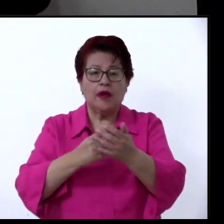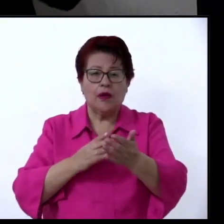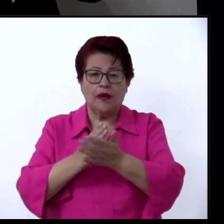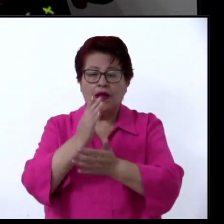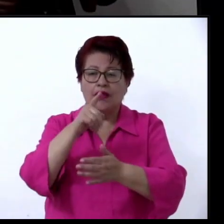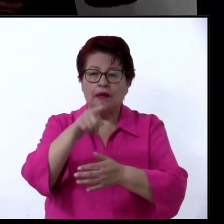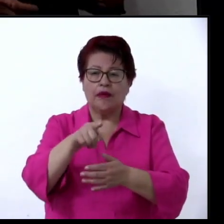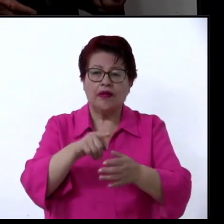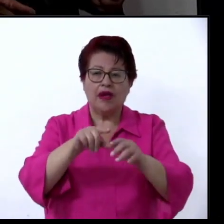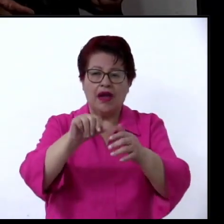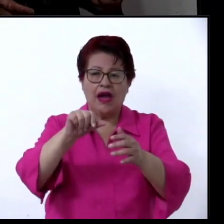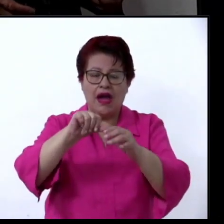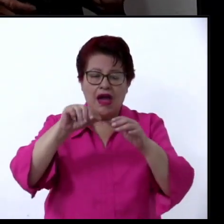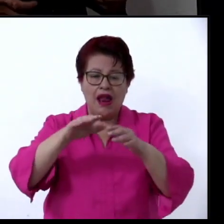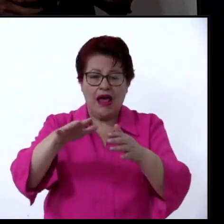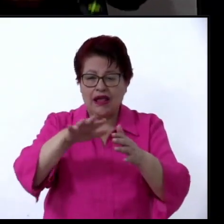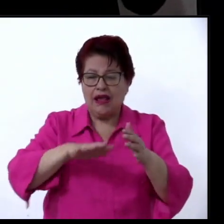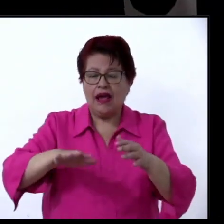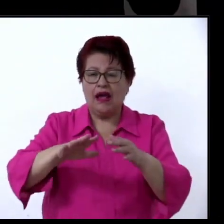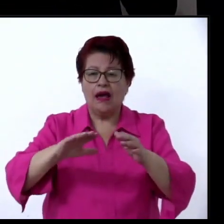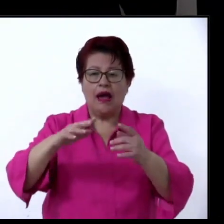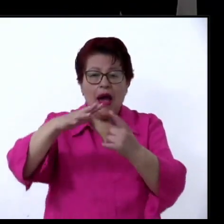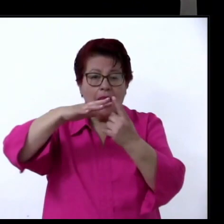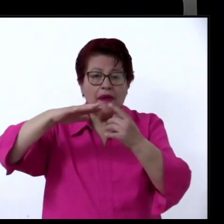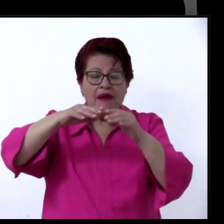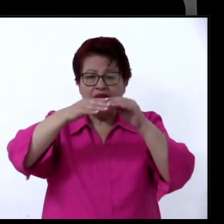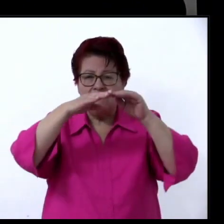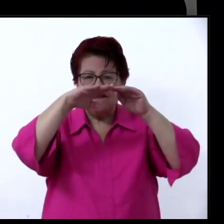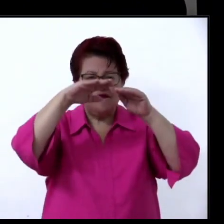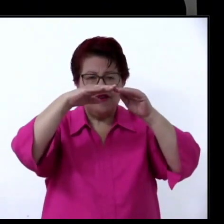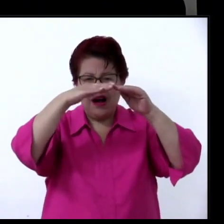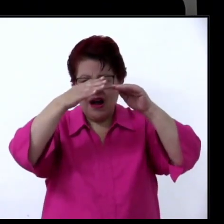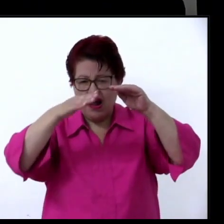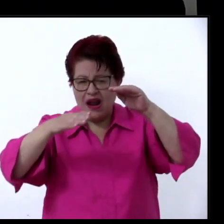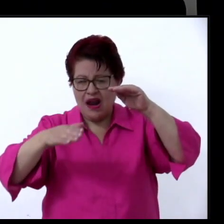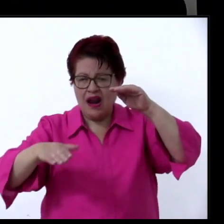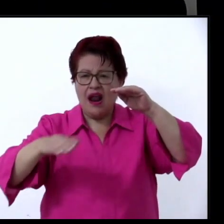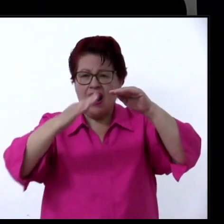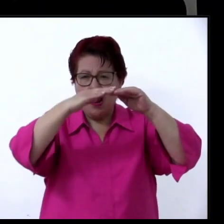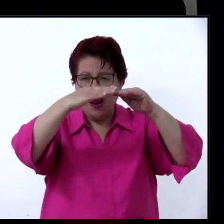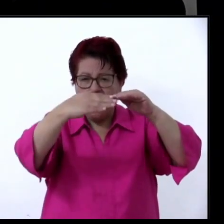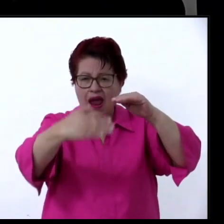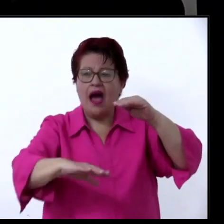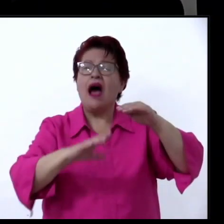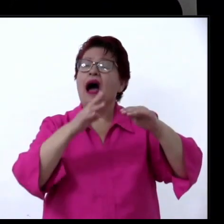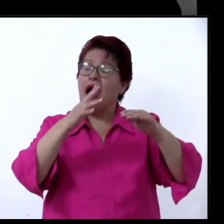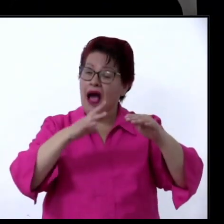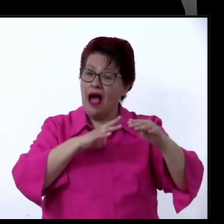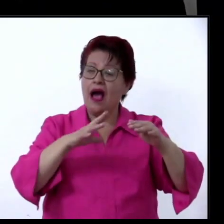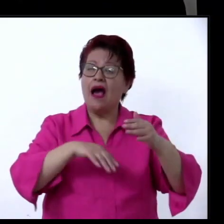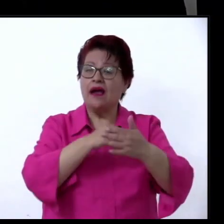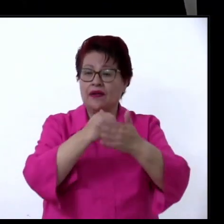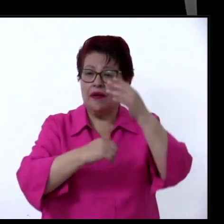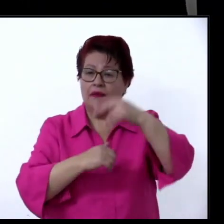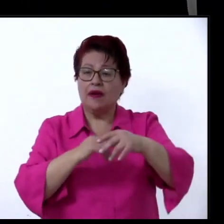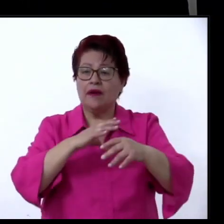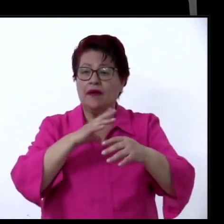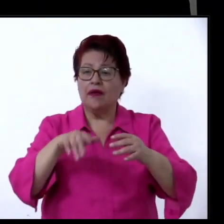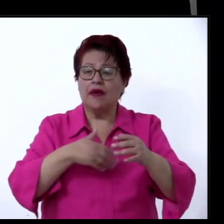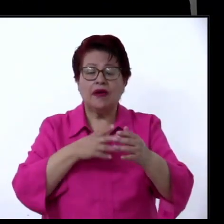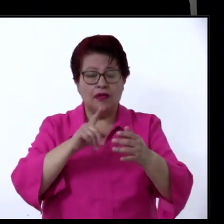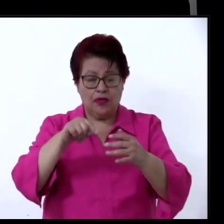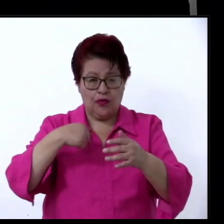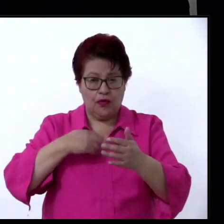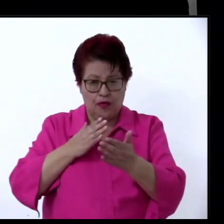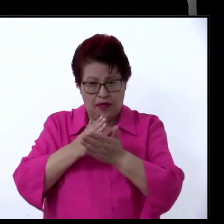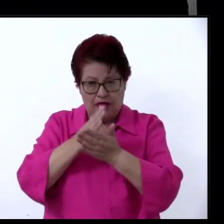de las áreas de valor ambiental, que son las barrancas que existen en la capital de nuestro país. Tuvimos la posibilidad de intervenir